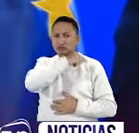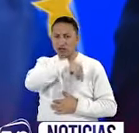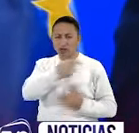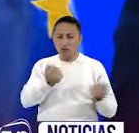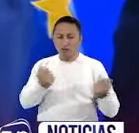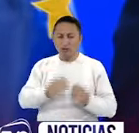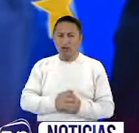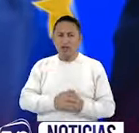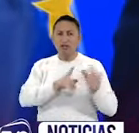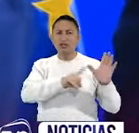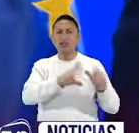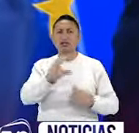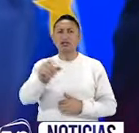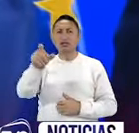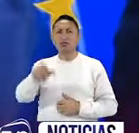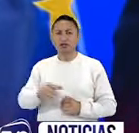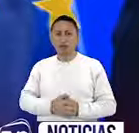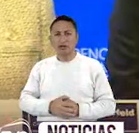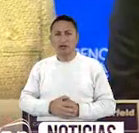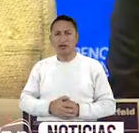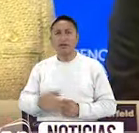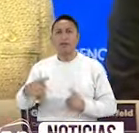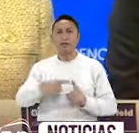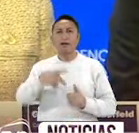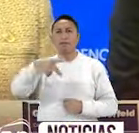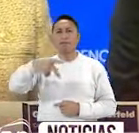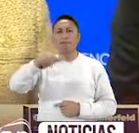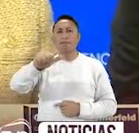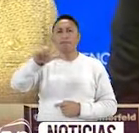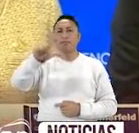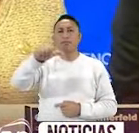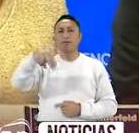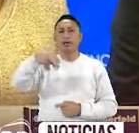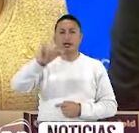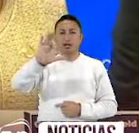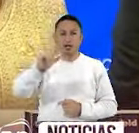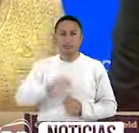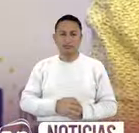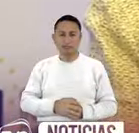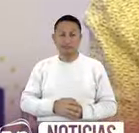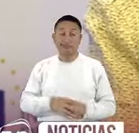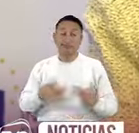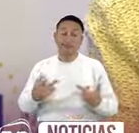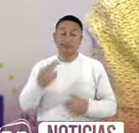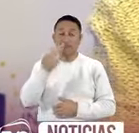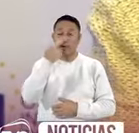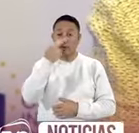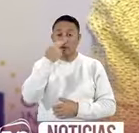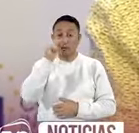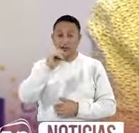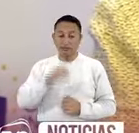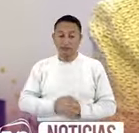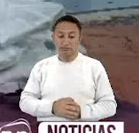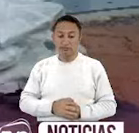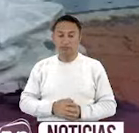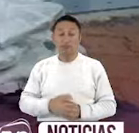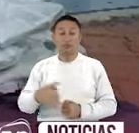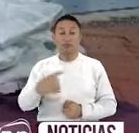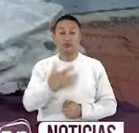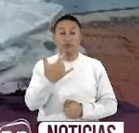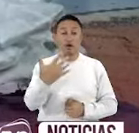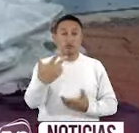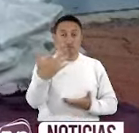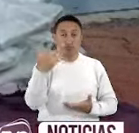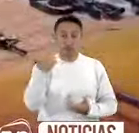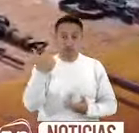sicarios, le decían palanqueta. En medio de bromas como para bajar la tensión, anunció que se utilizará el armamento de estos grupos que